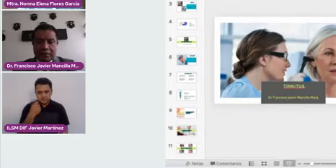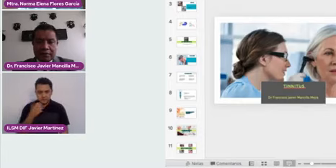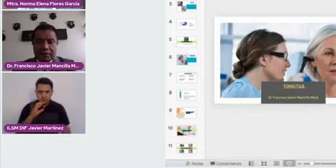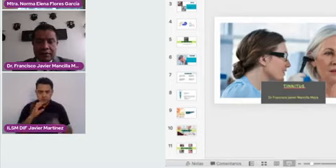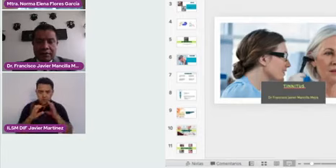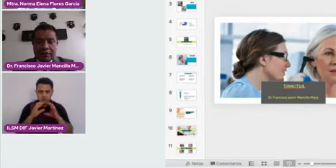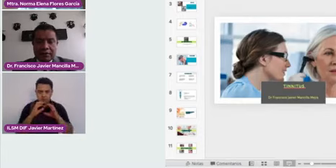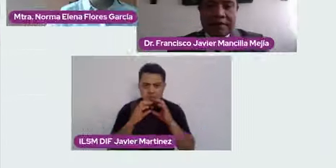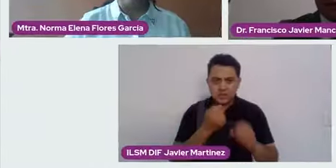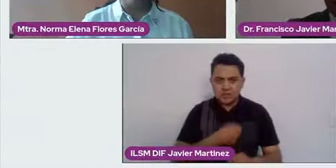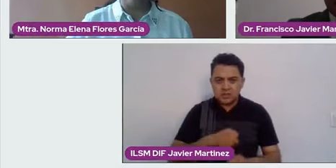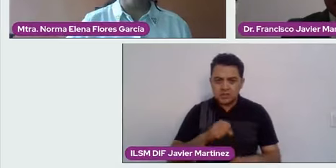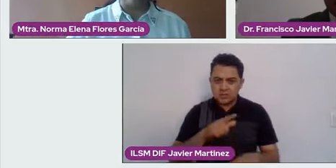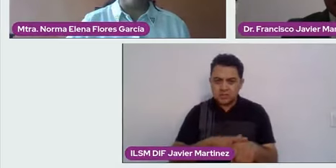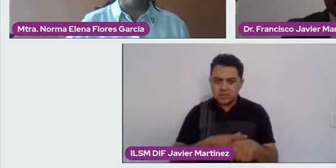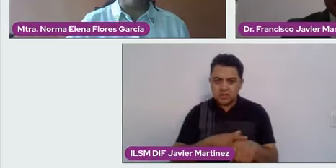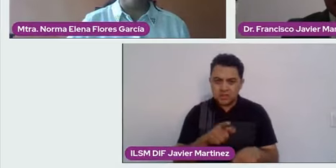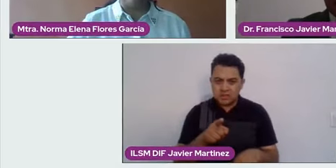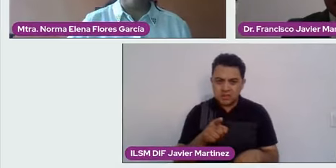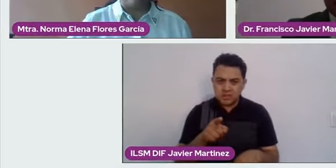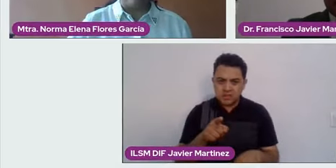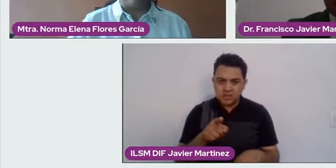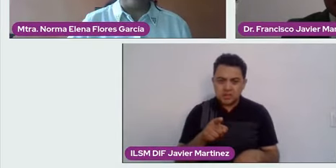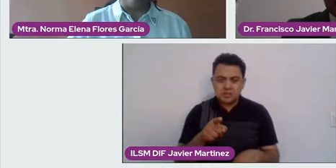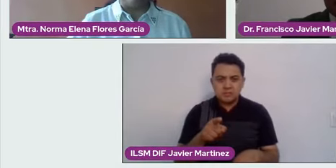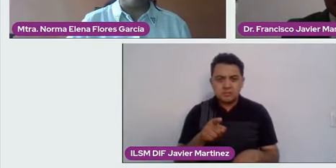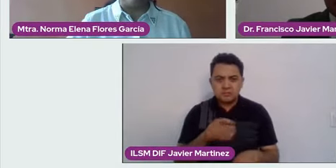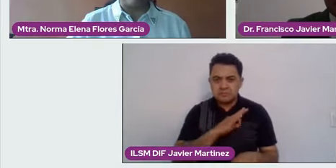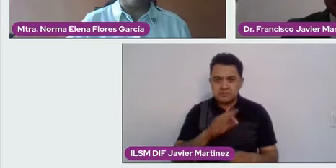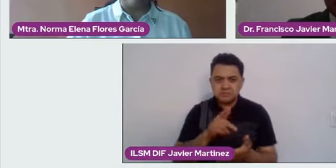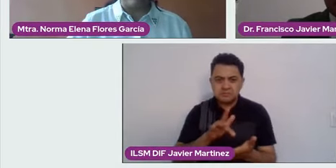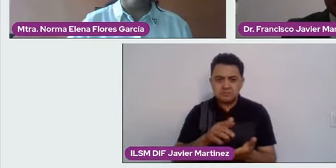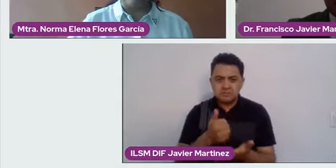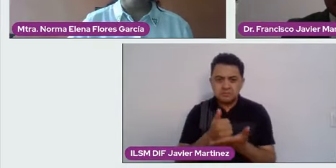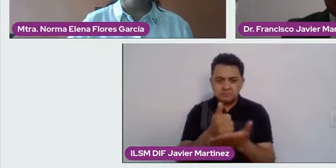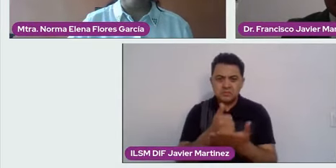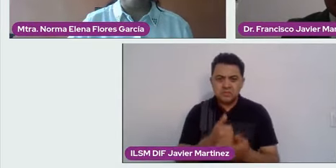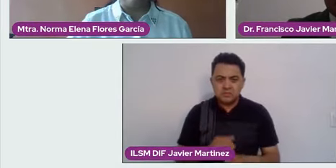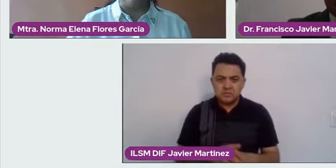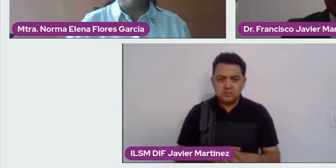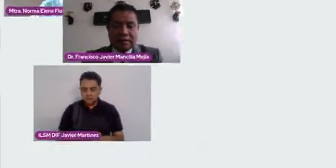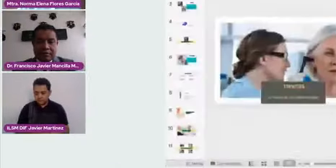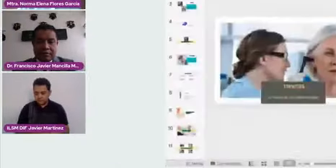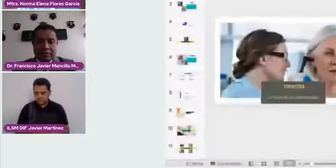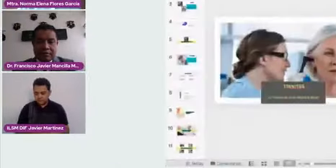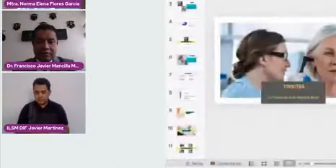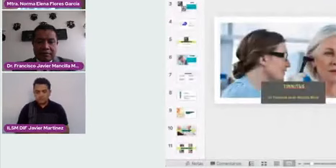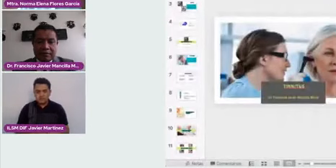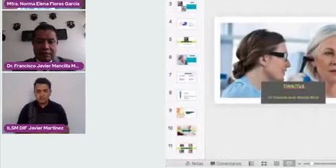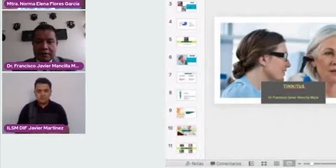social, a ver si nosotros podemos hacer la magia desde aquí. Adelante, mi David.